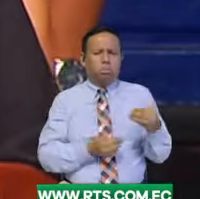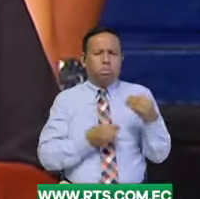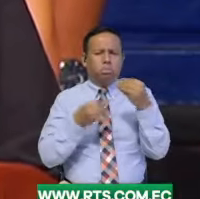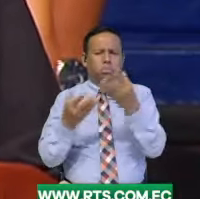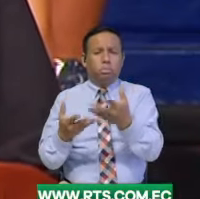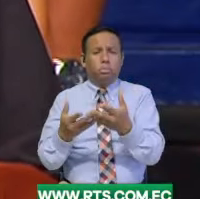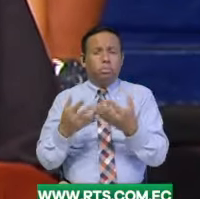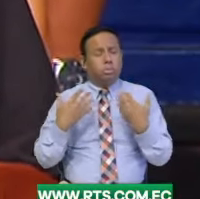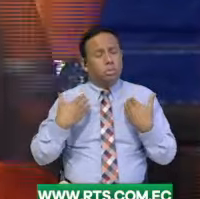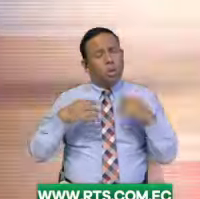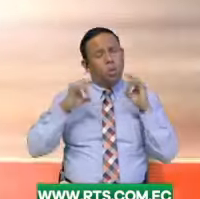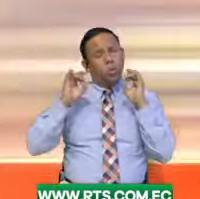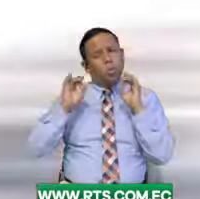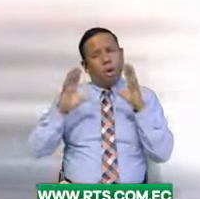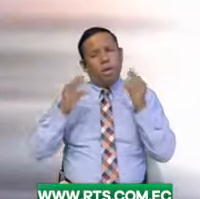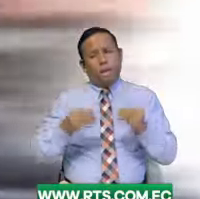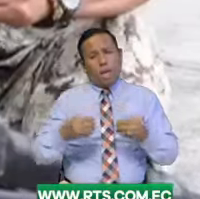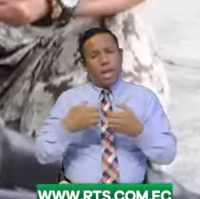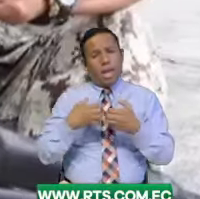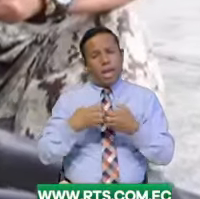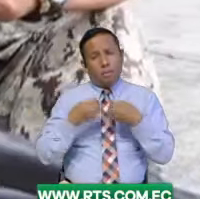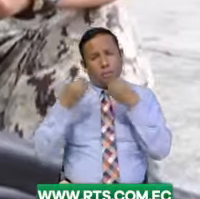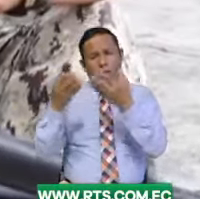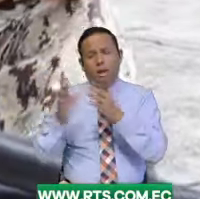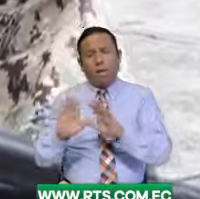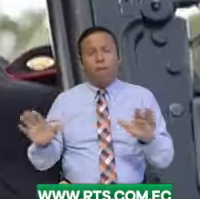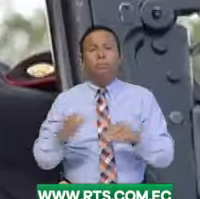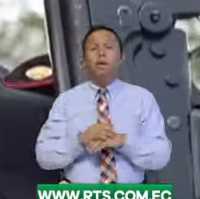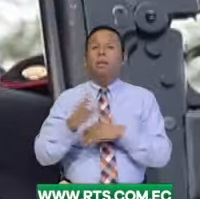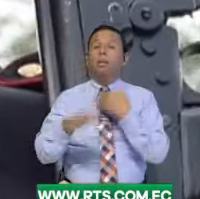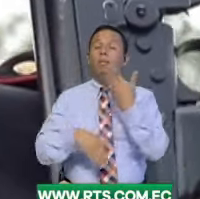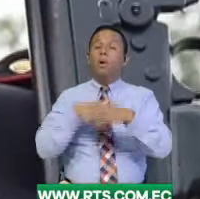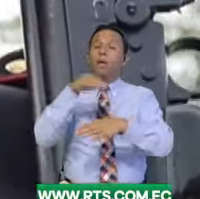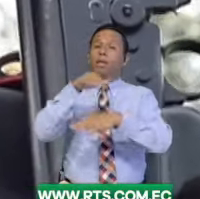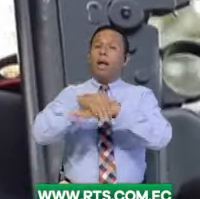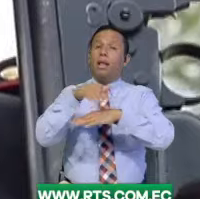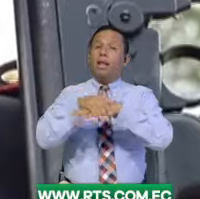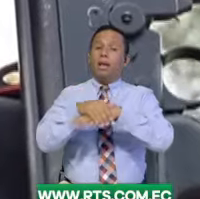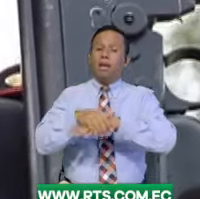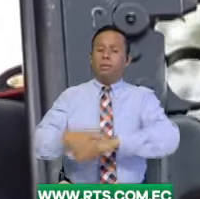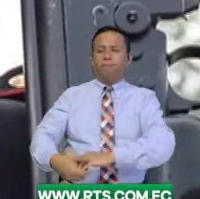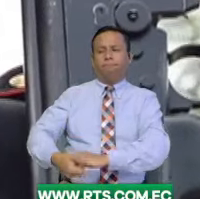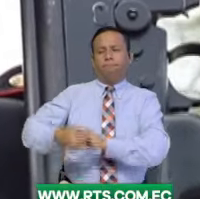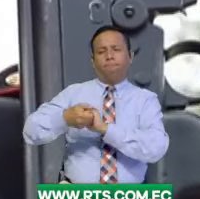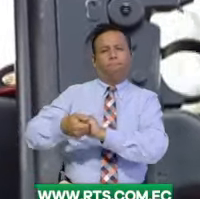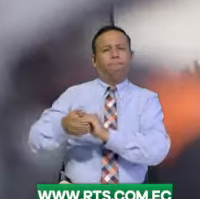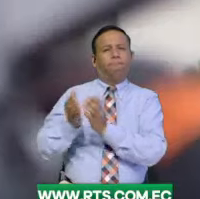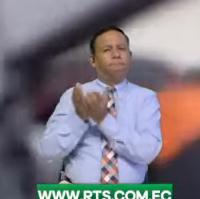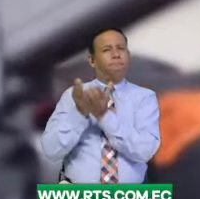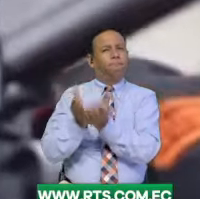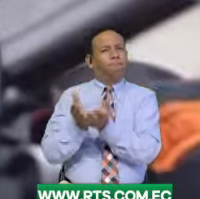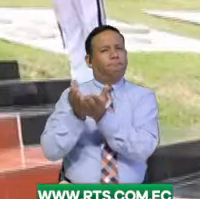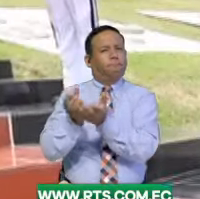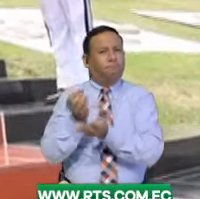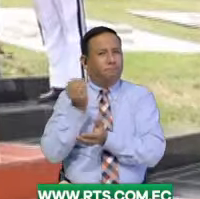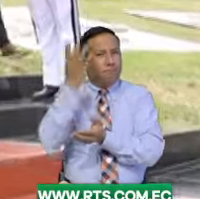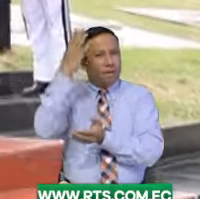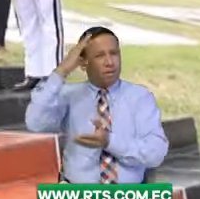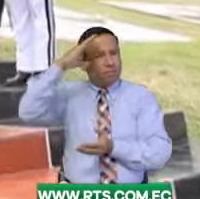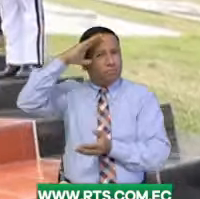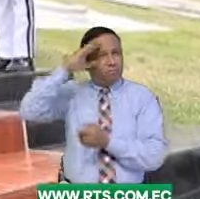el equipamiento que necesitamos. En horas de la tarde saludó a las Fuerzas Armadas desde la base naval San Eduardo.